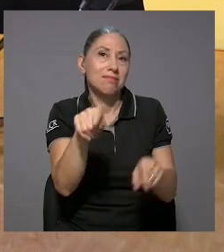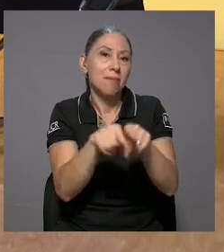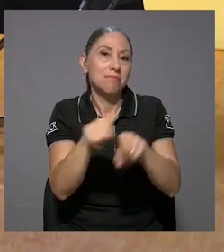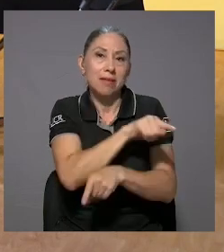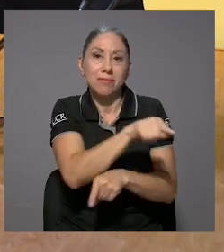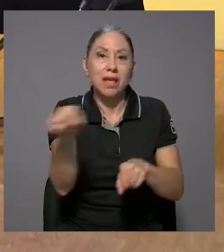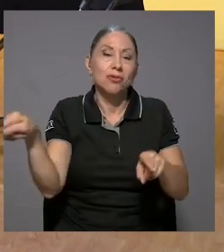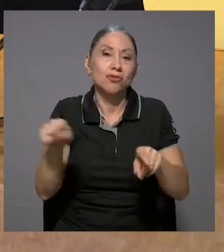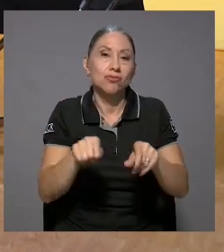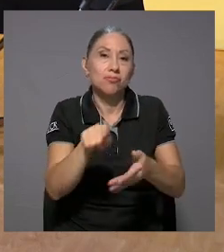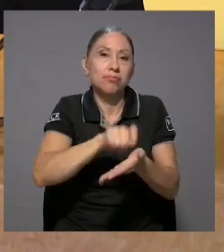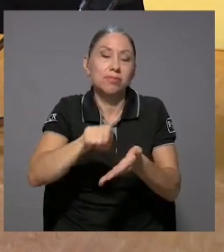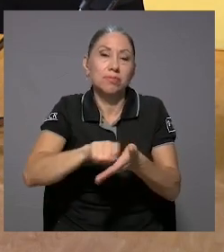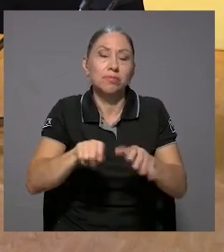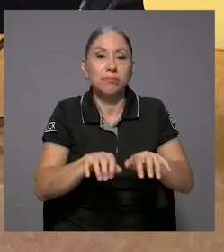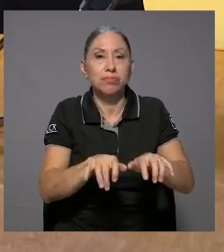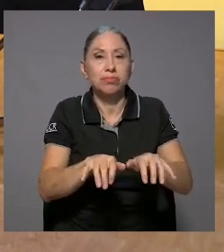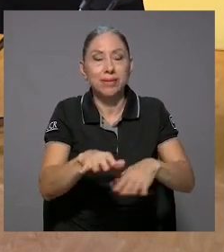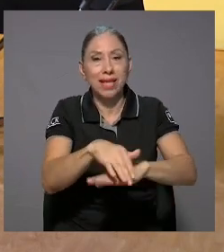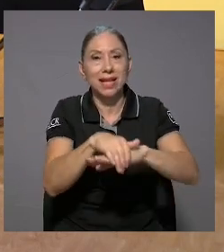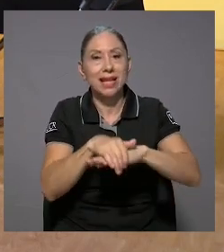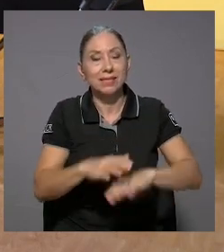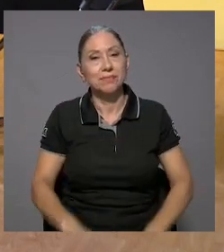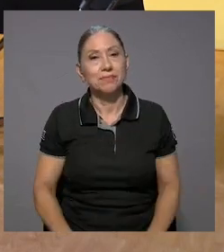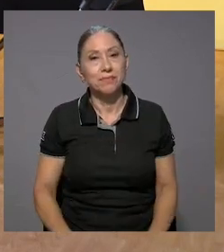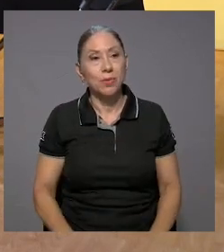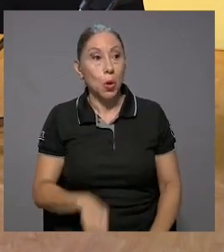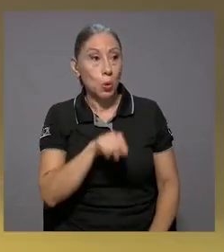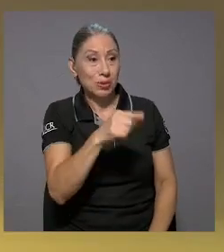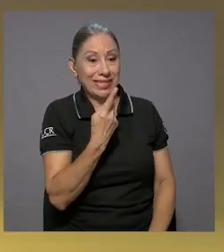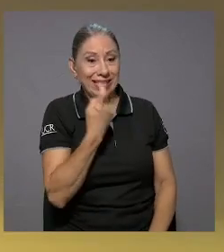es común publicar en inglés.